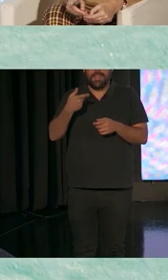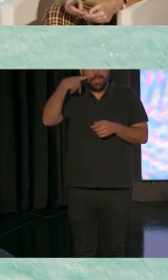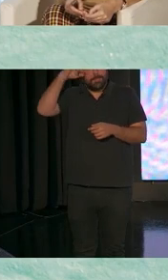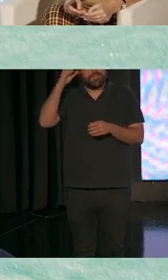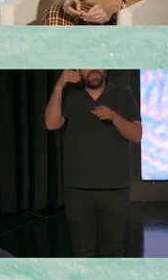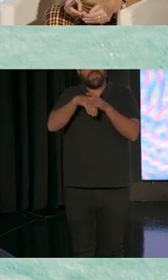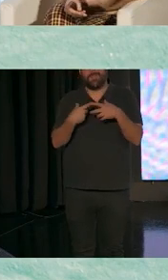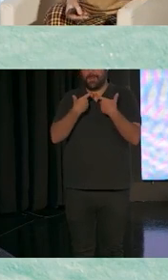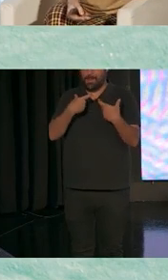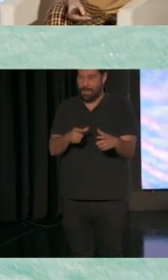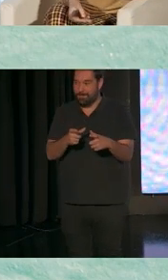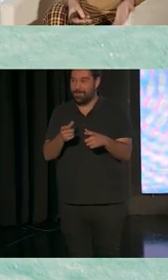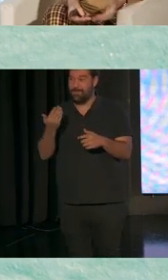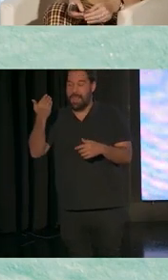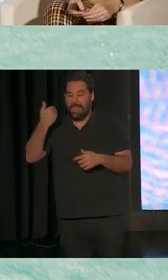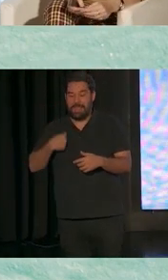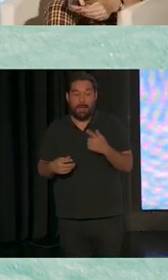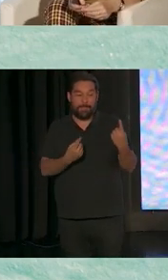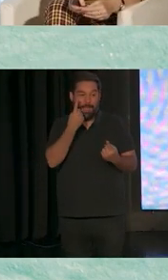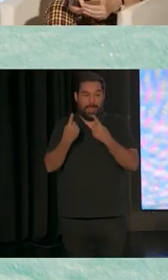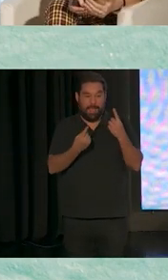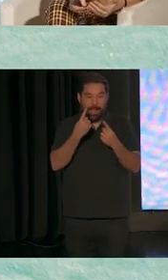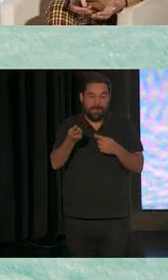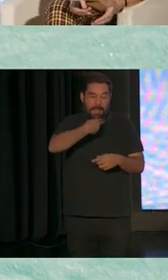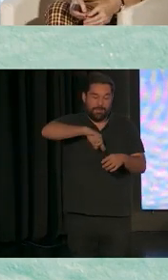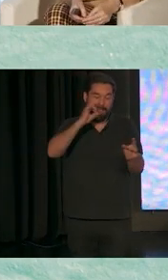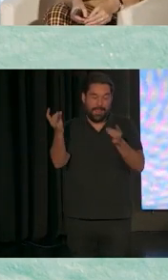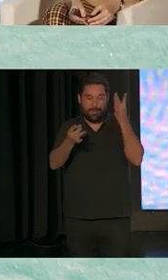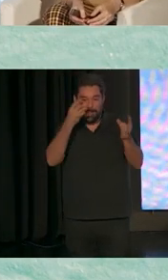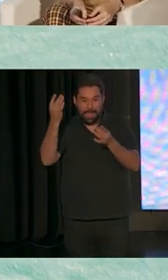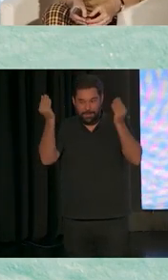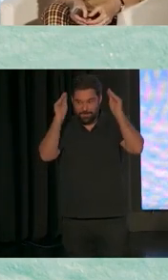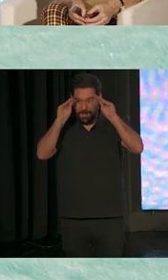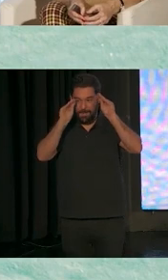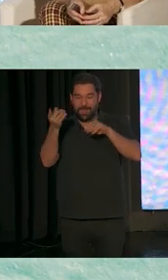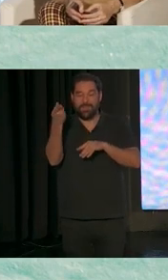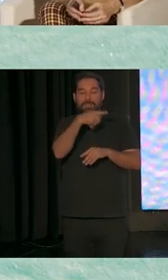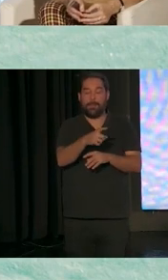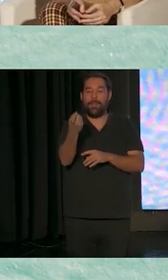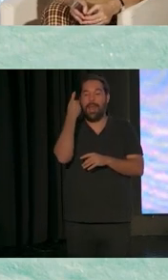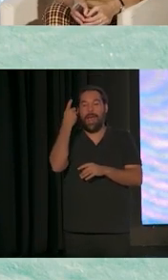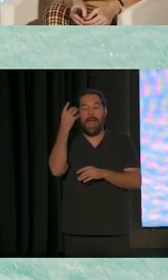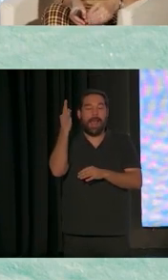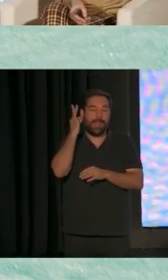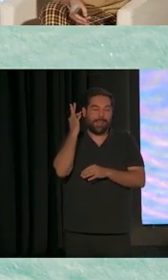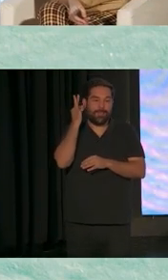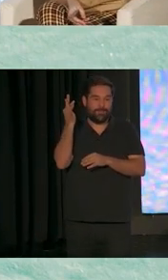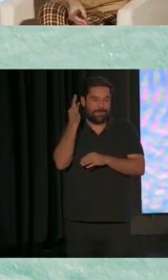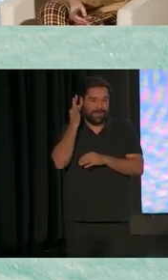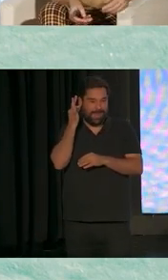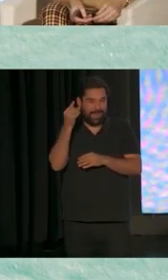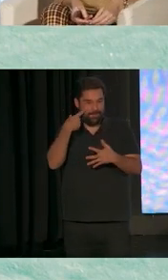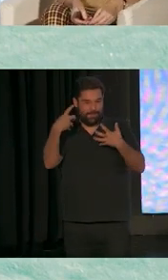campo que han pasado por algunas de nuestras actividades de formación y han sido alumnas muy digamos muy